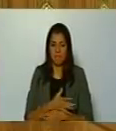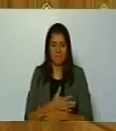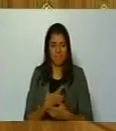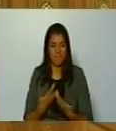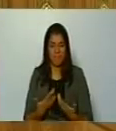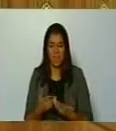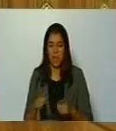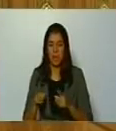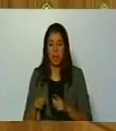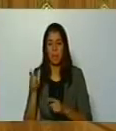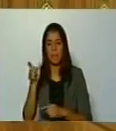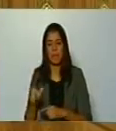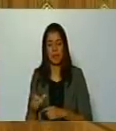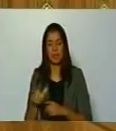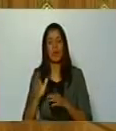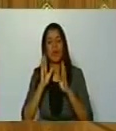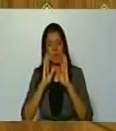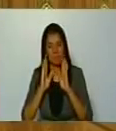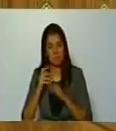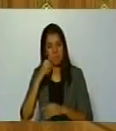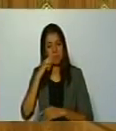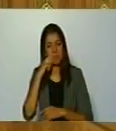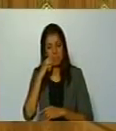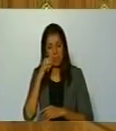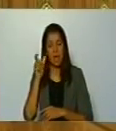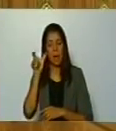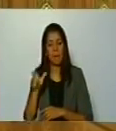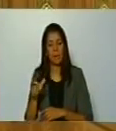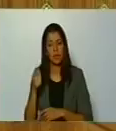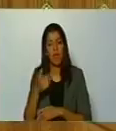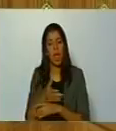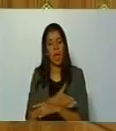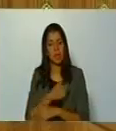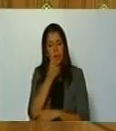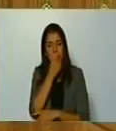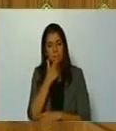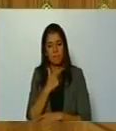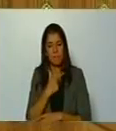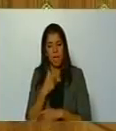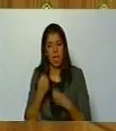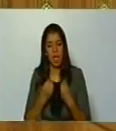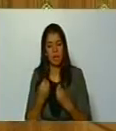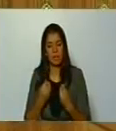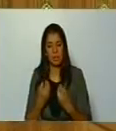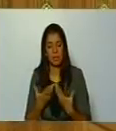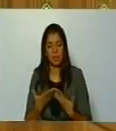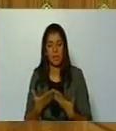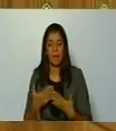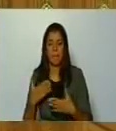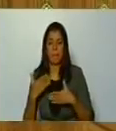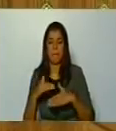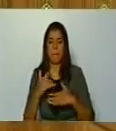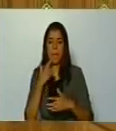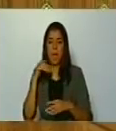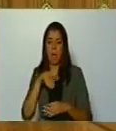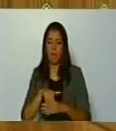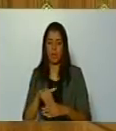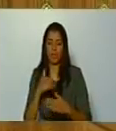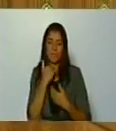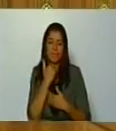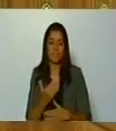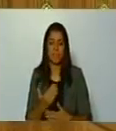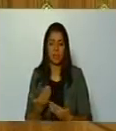hace confeso a esta persona de todo lo que venía haciendo antes. O sea, no basta simplemente ir a votar. Entonces yo diría,